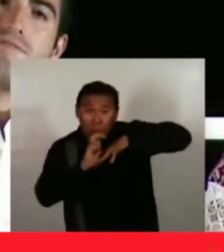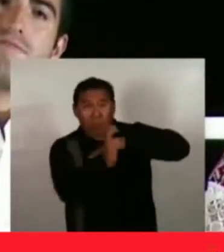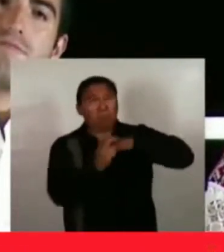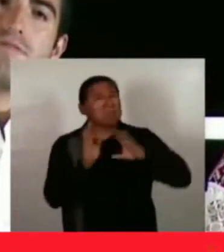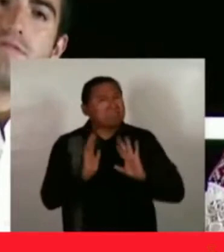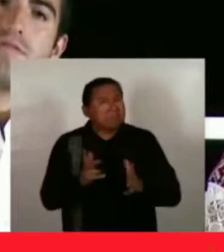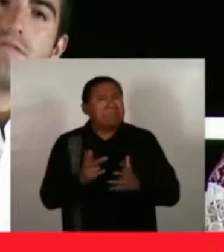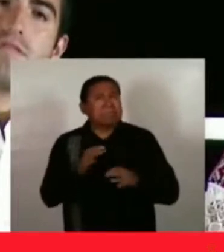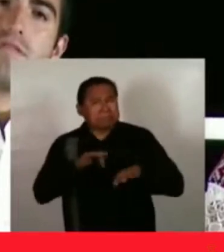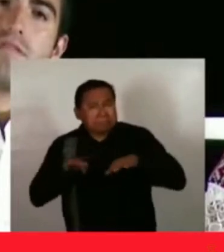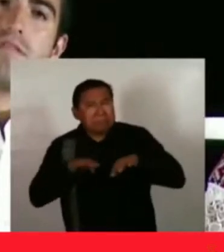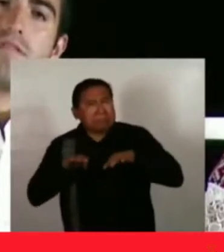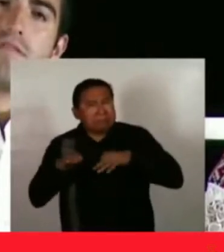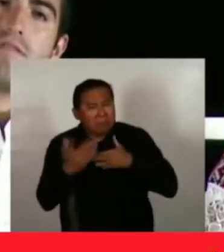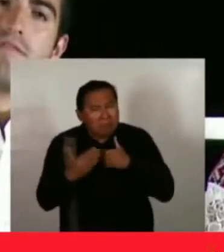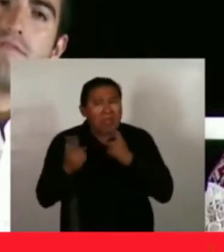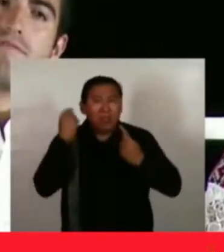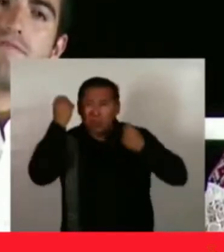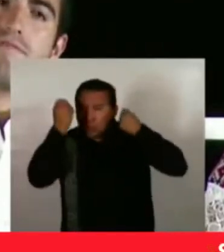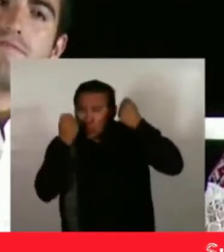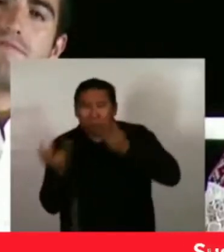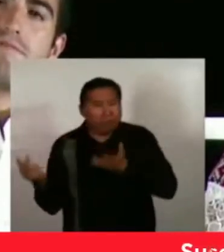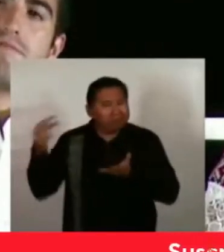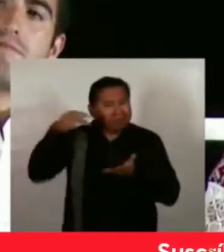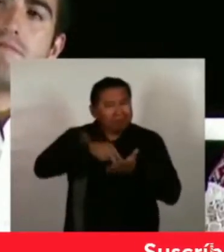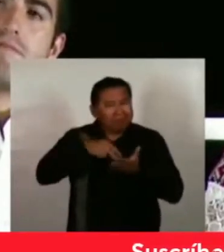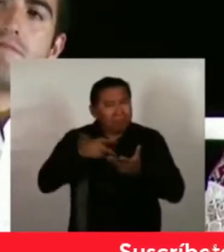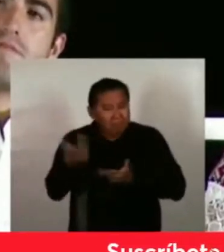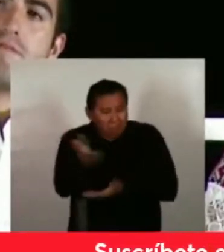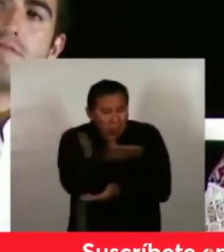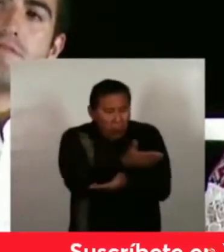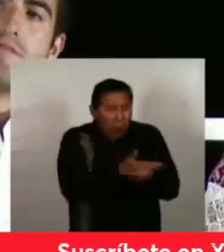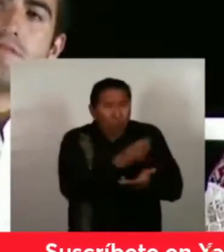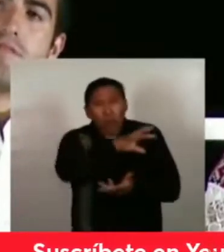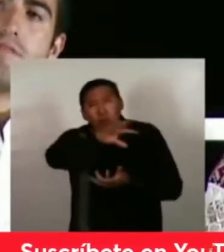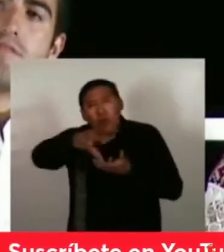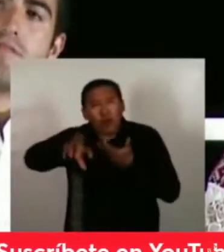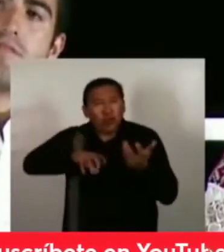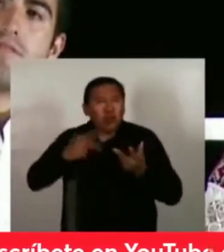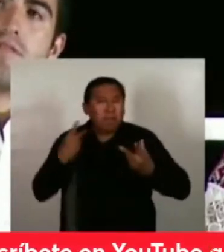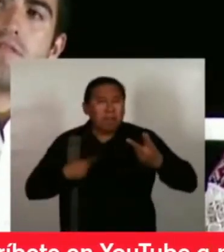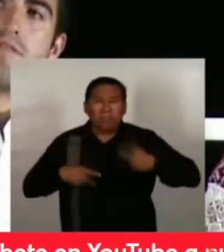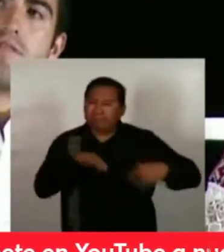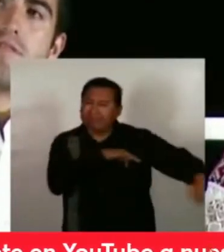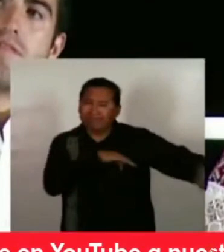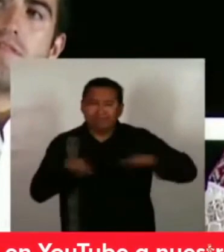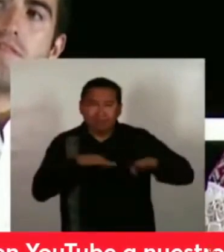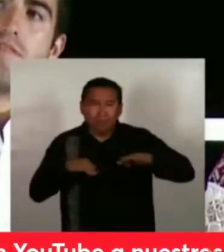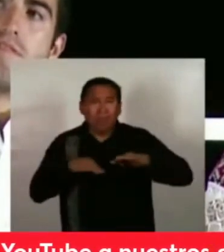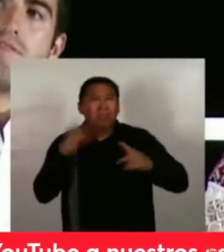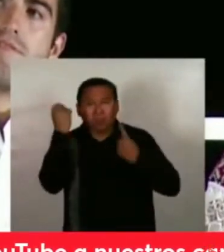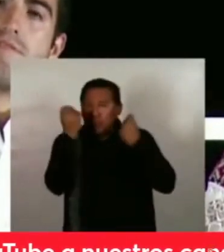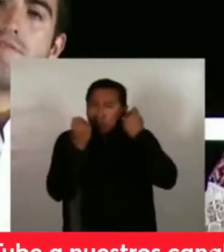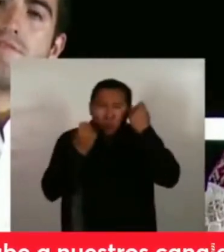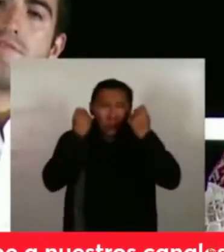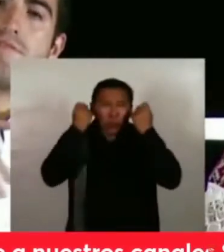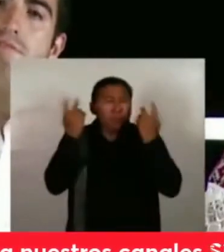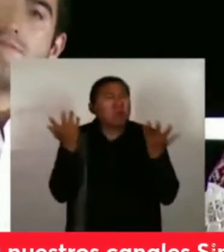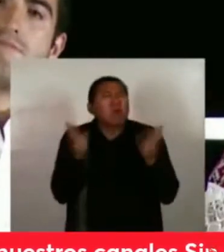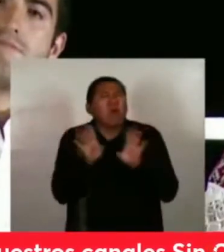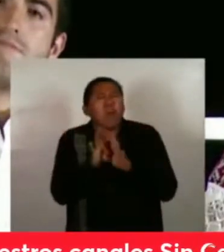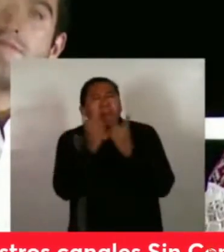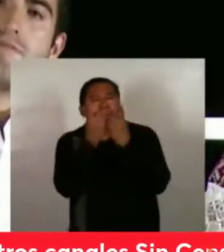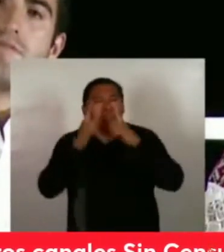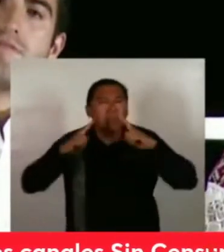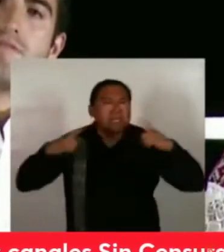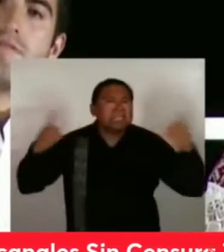muchos empleos, eso va a traer más turismo, pero hay que beneficiar a todas y a todos los trabajadores del turismo. Que el